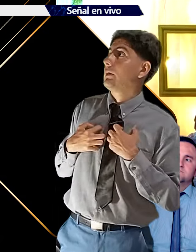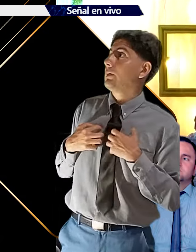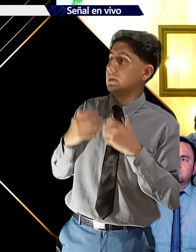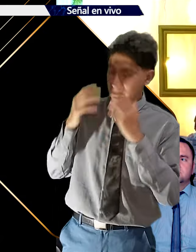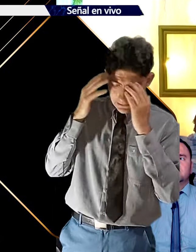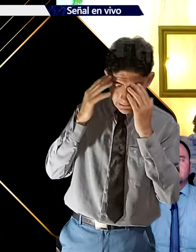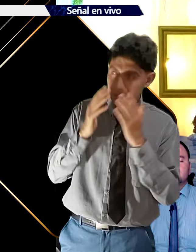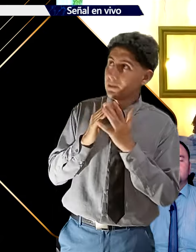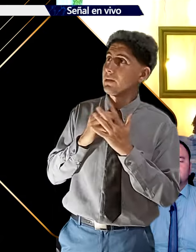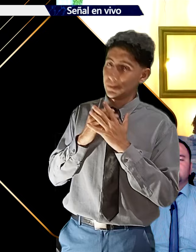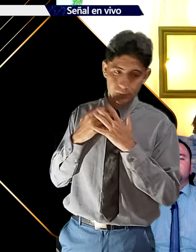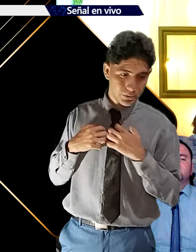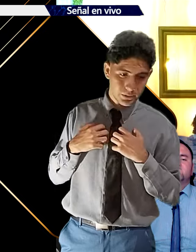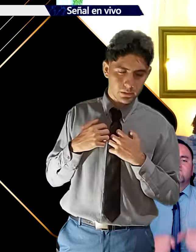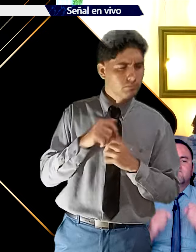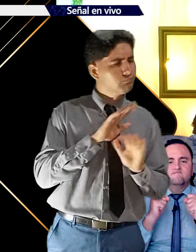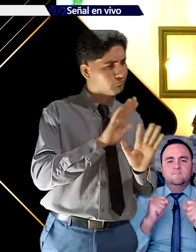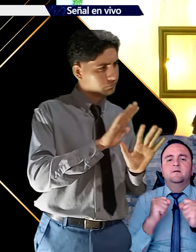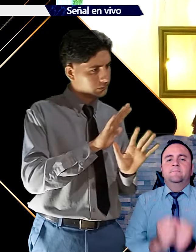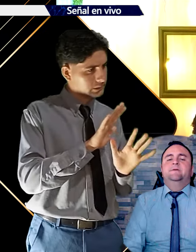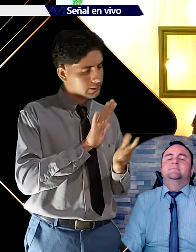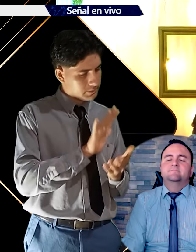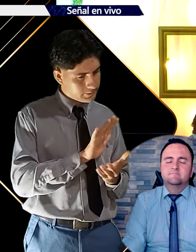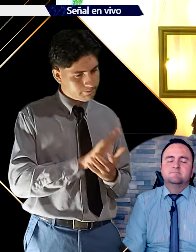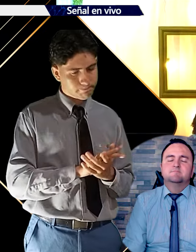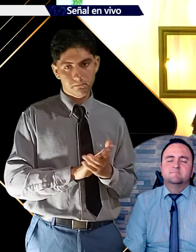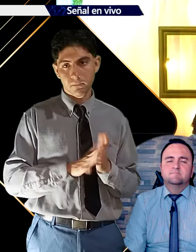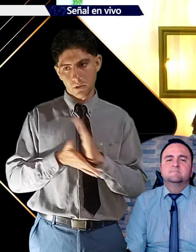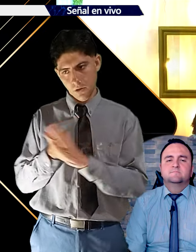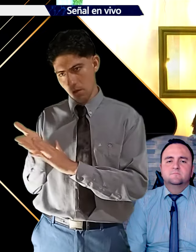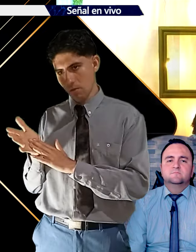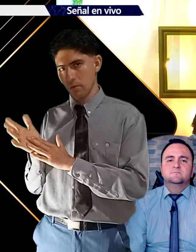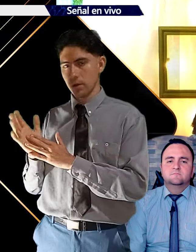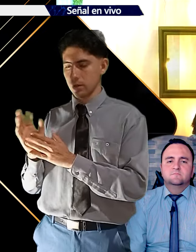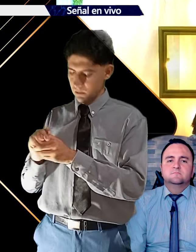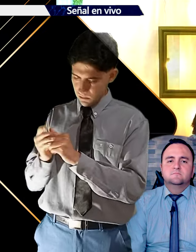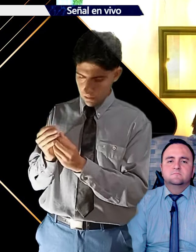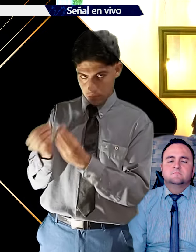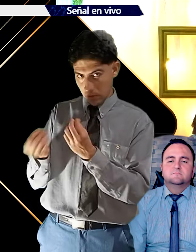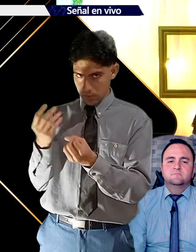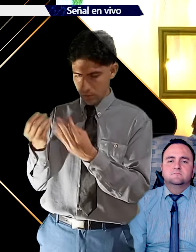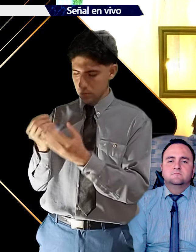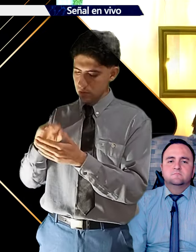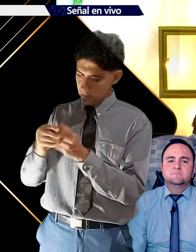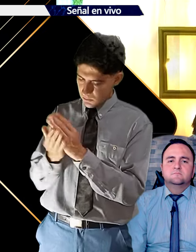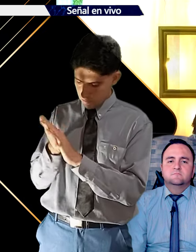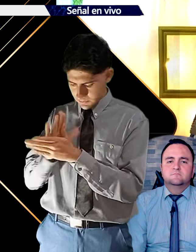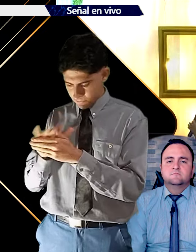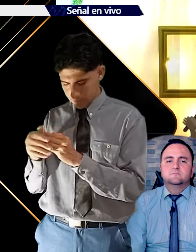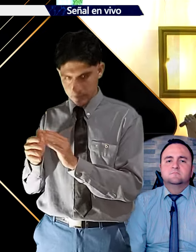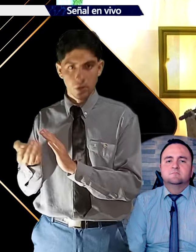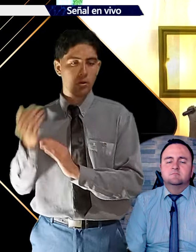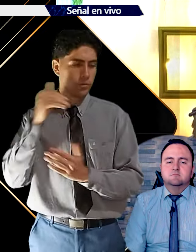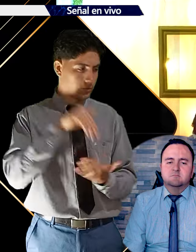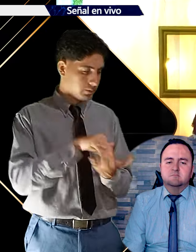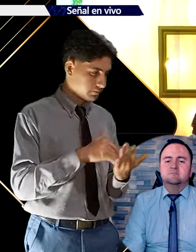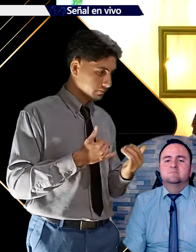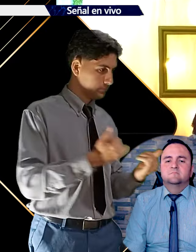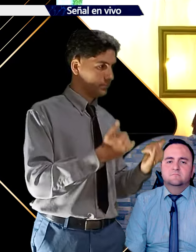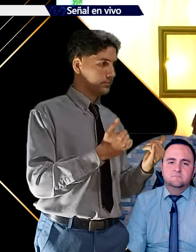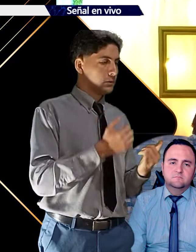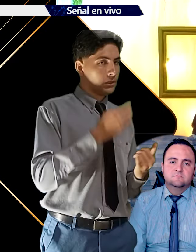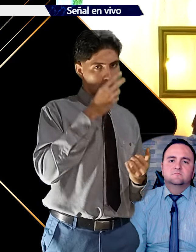la mamá? El muchacho se asustó. Le dijo: tranquilo, mi amor, no se preocupe. No se preocupe. Fue a la cocina, se lavó la mano porque estaba untada de la